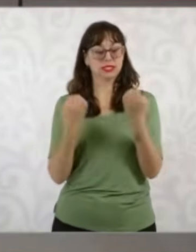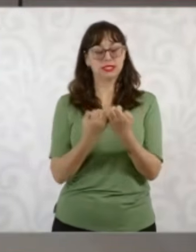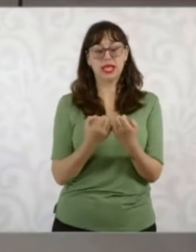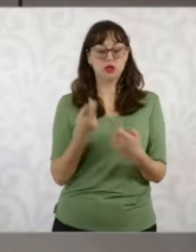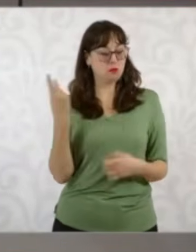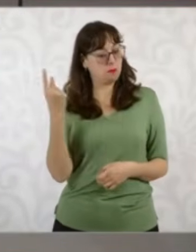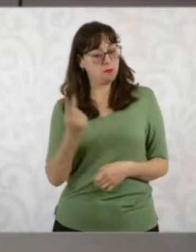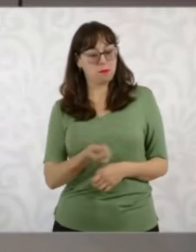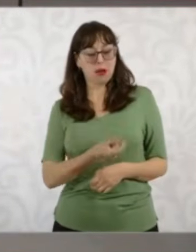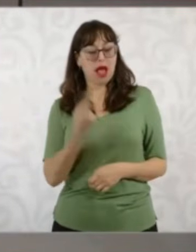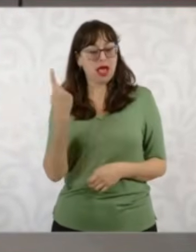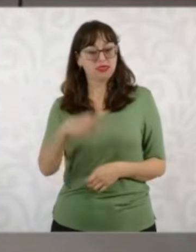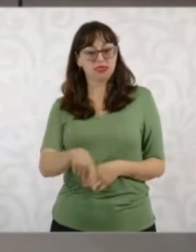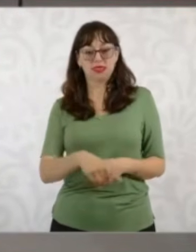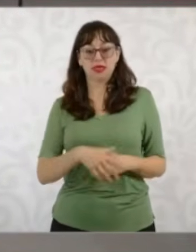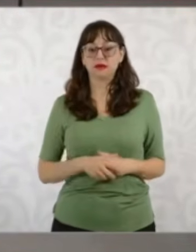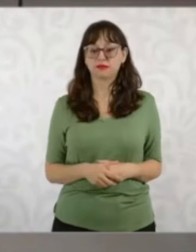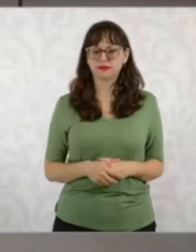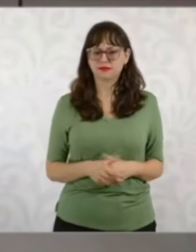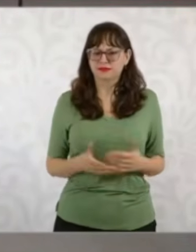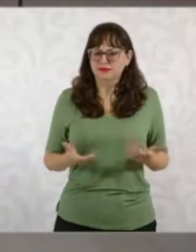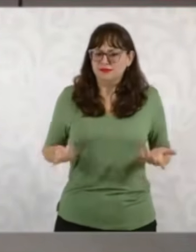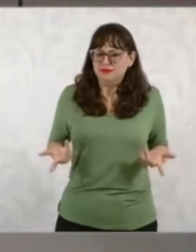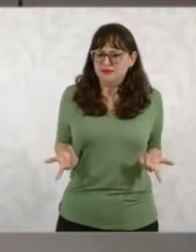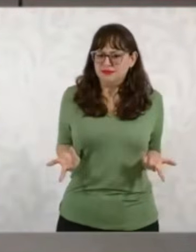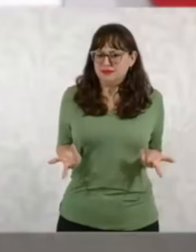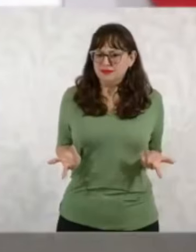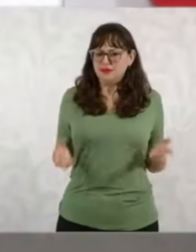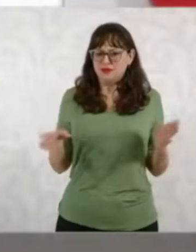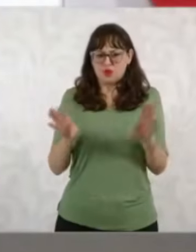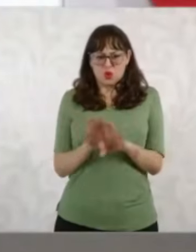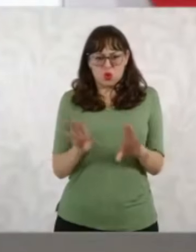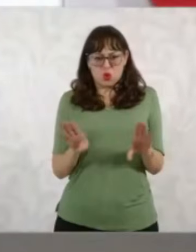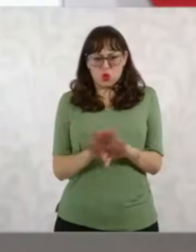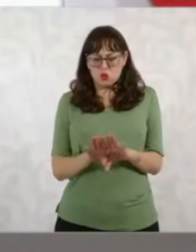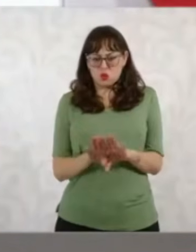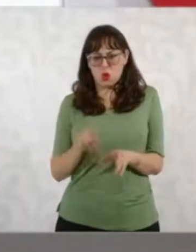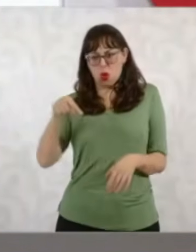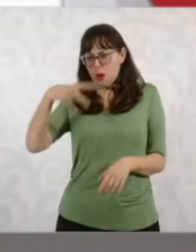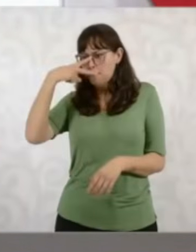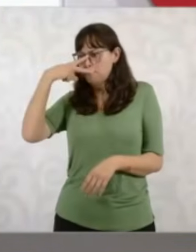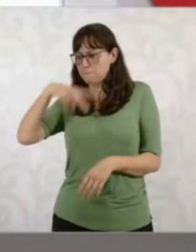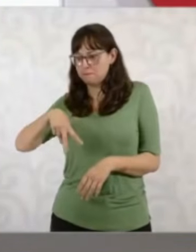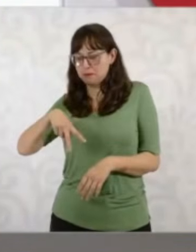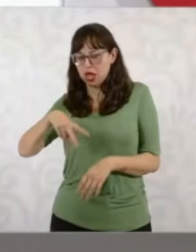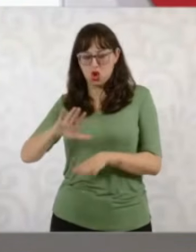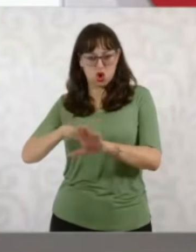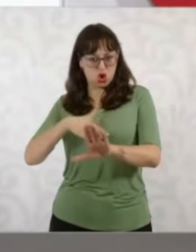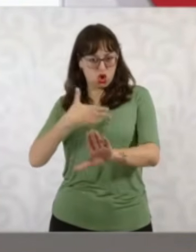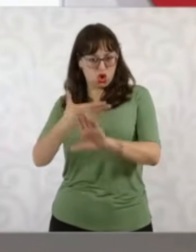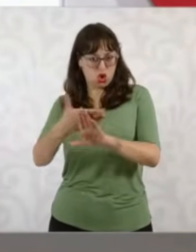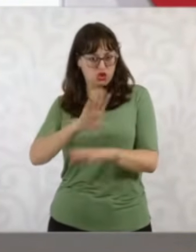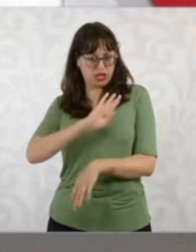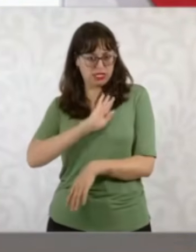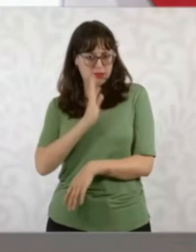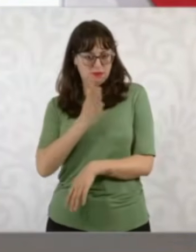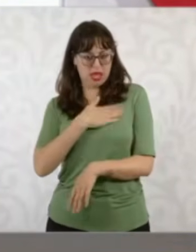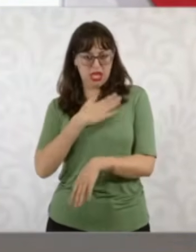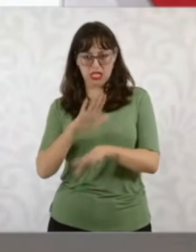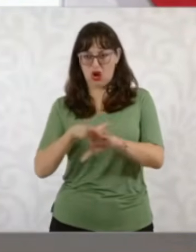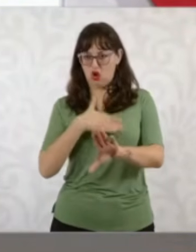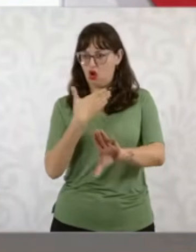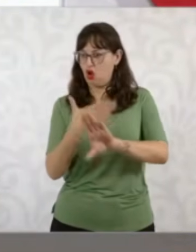Argentina. ¿Cómo integrar las dos versiones de la presidenta? En México, vendiendo odio contra España, el capitalismo y Estados